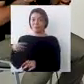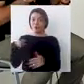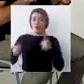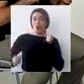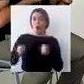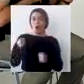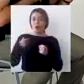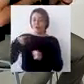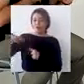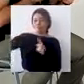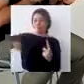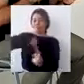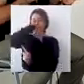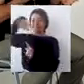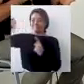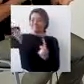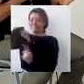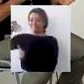otro,